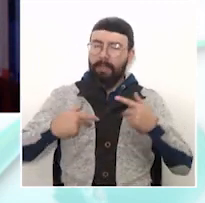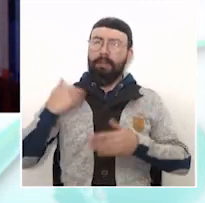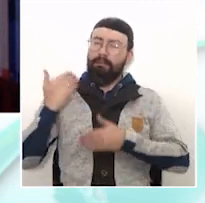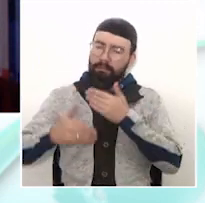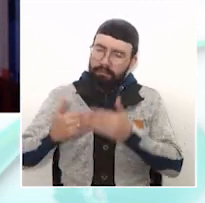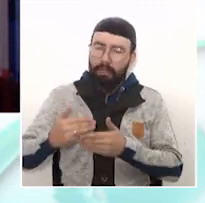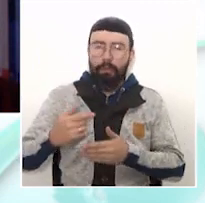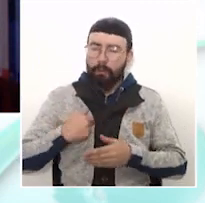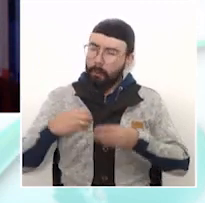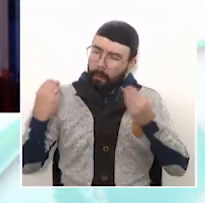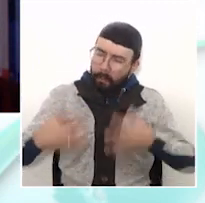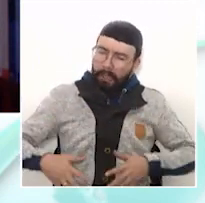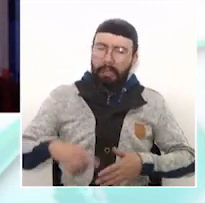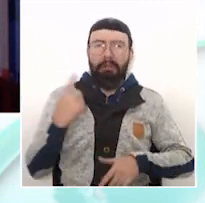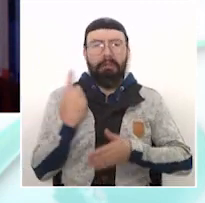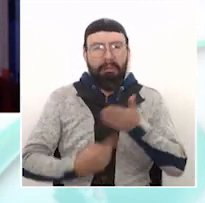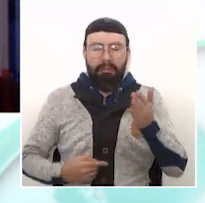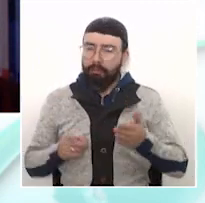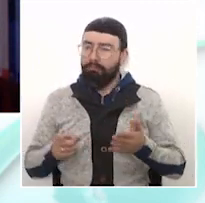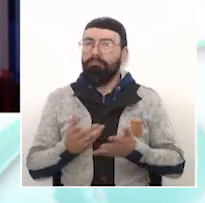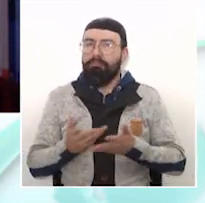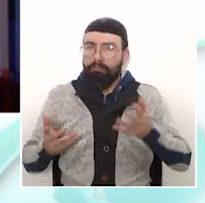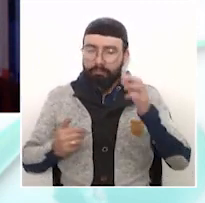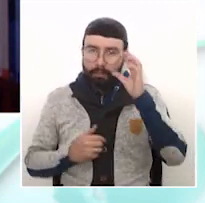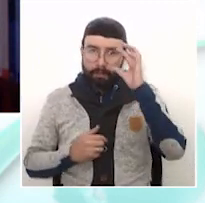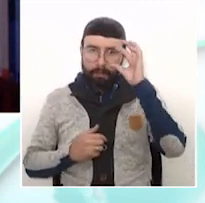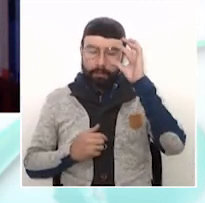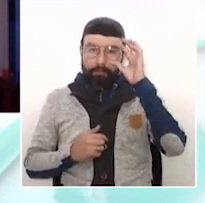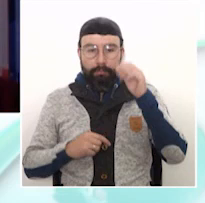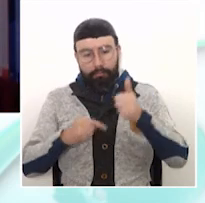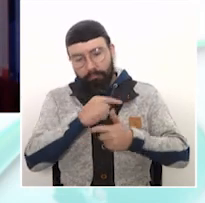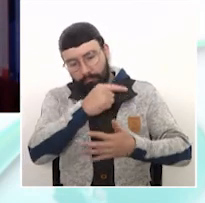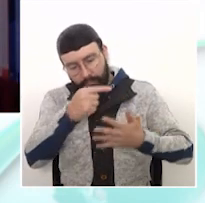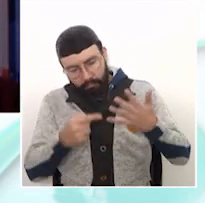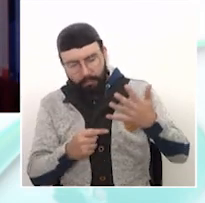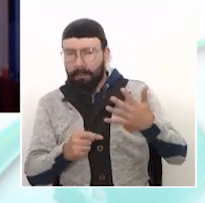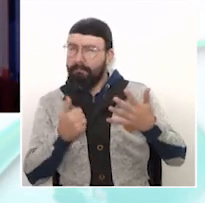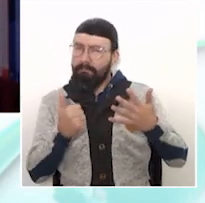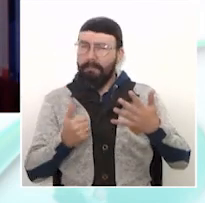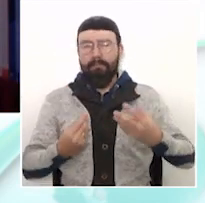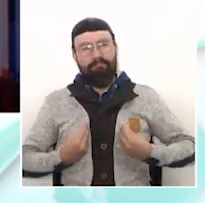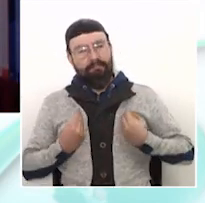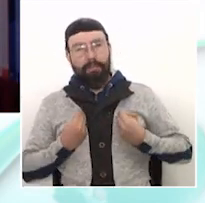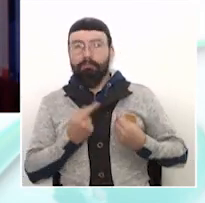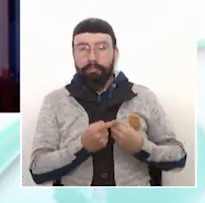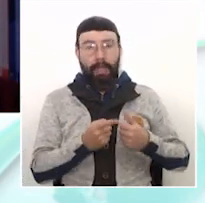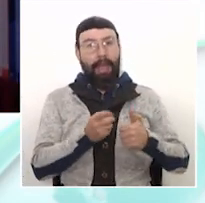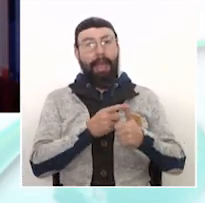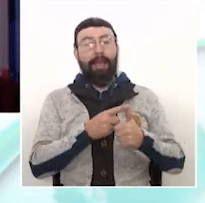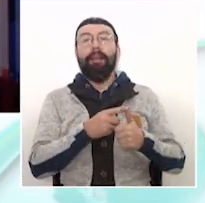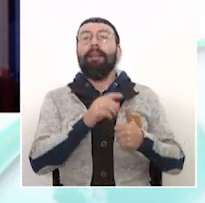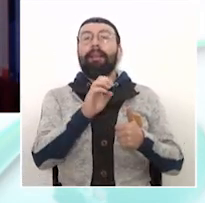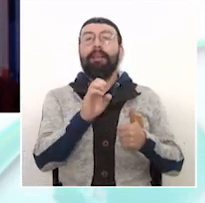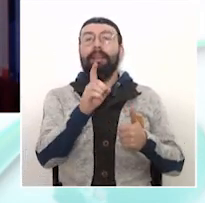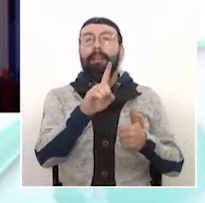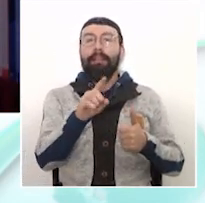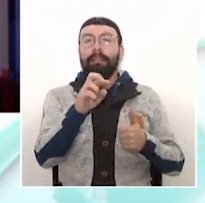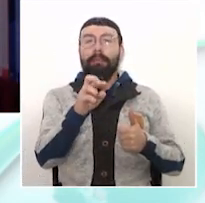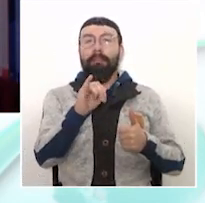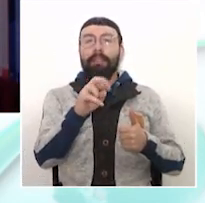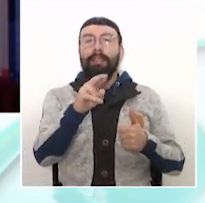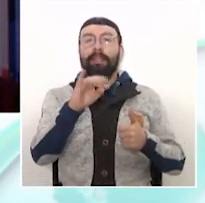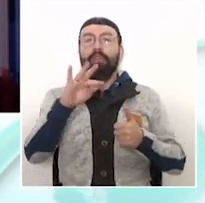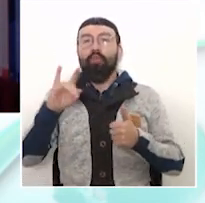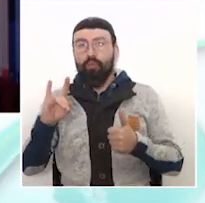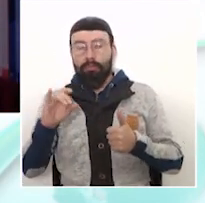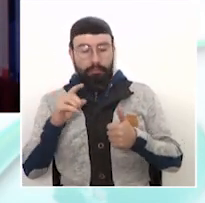perdido. Dentro de esos cinco pilares del buen vivir, entonces hablamos del espíritu y está la mente también, que muchas